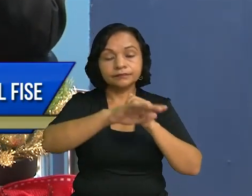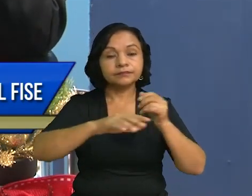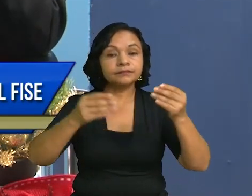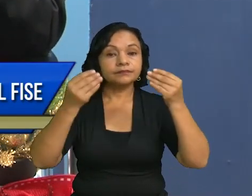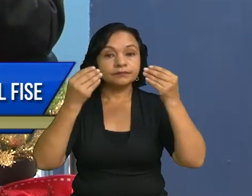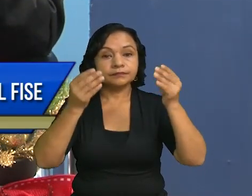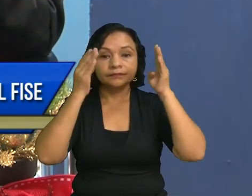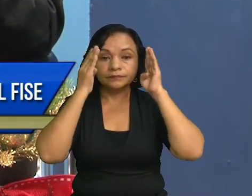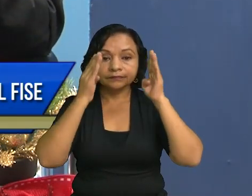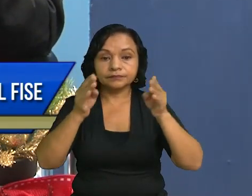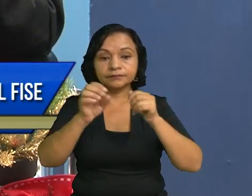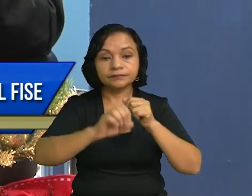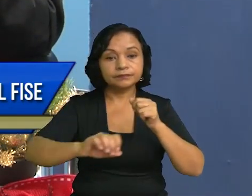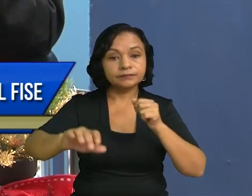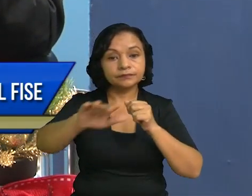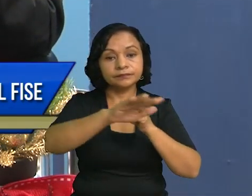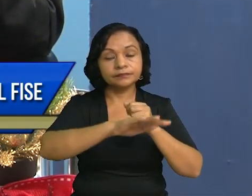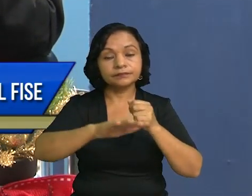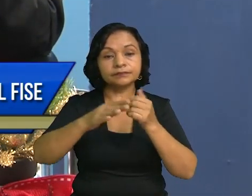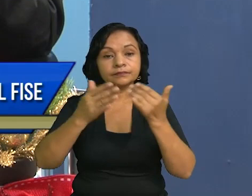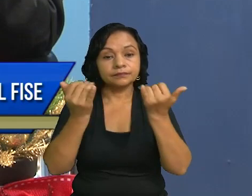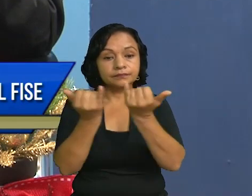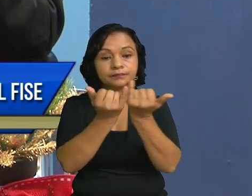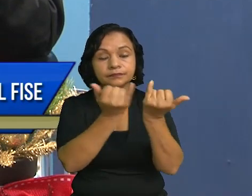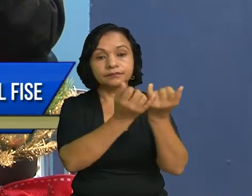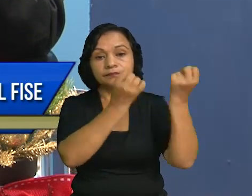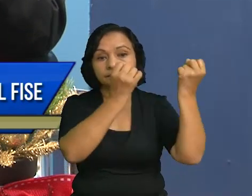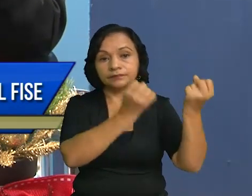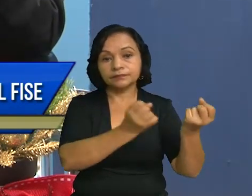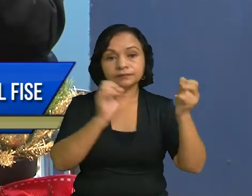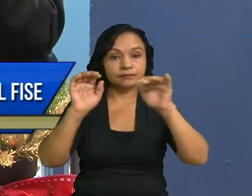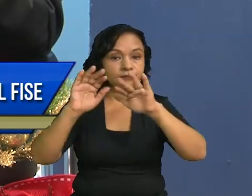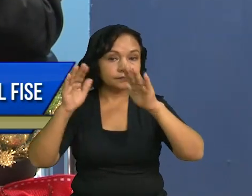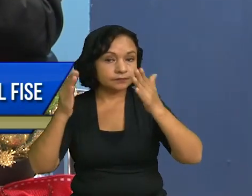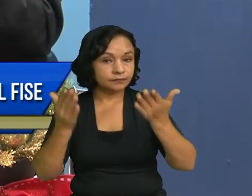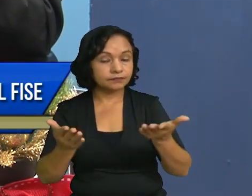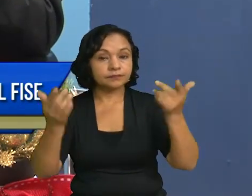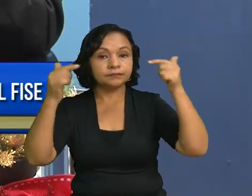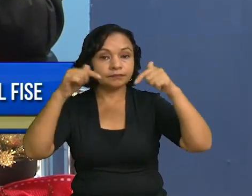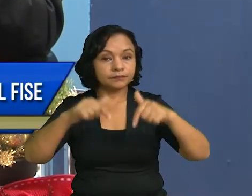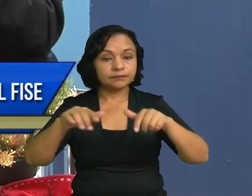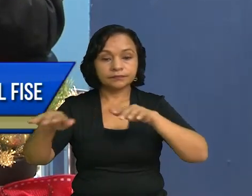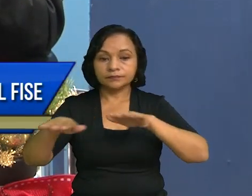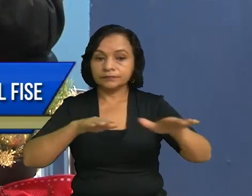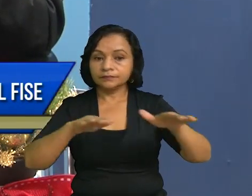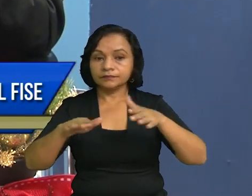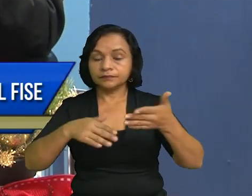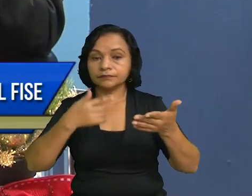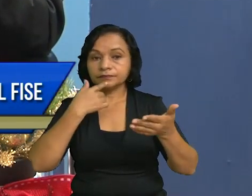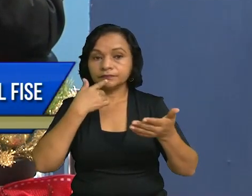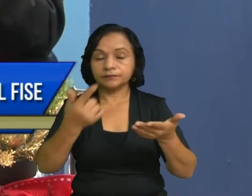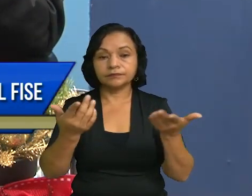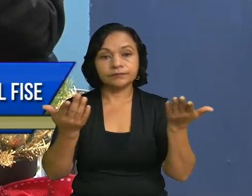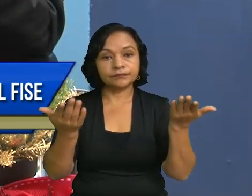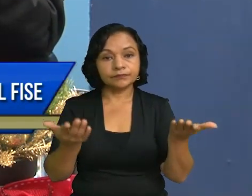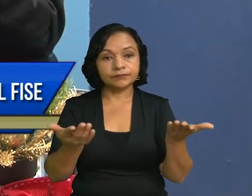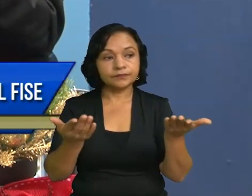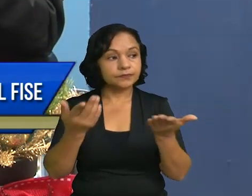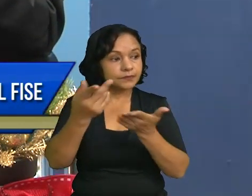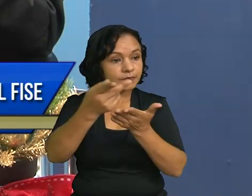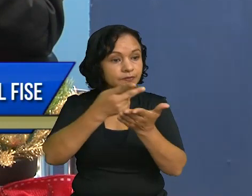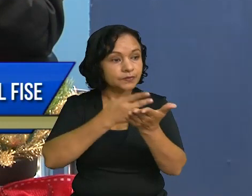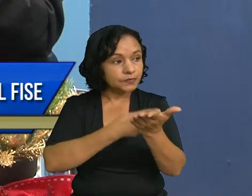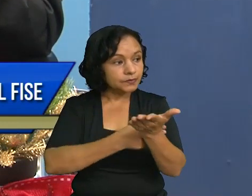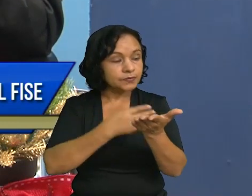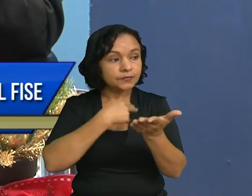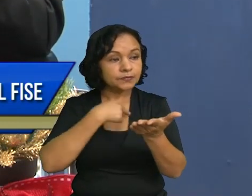énfasis en lo social y en la equidad porque ahora no podemos dejar de decir de que estos proyectos van